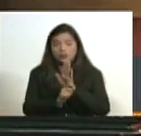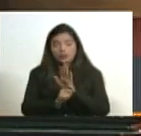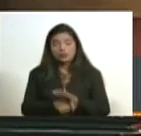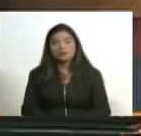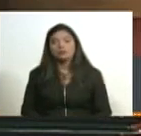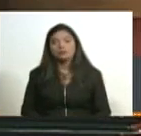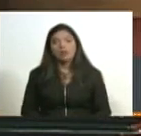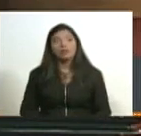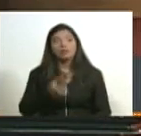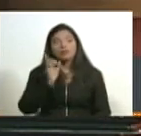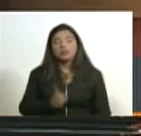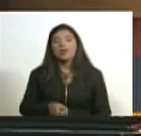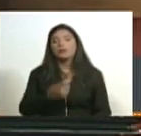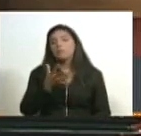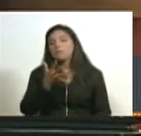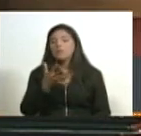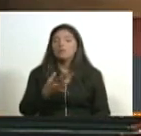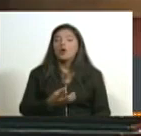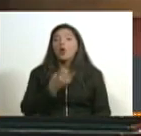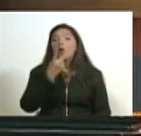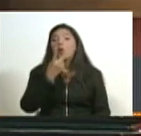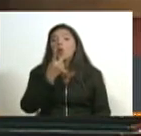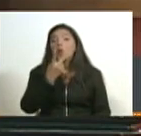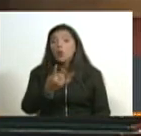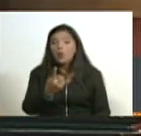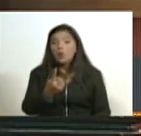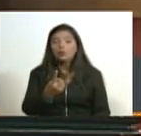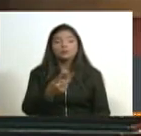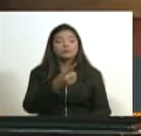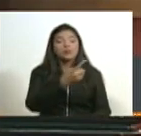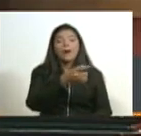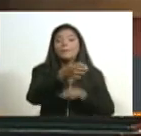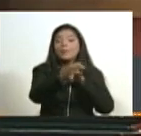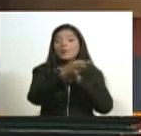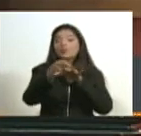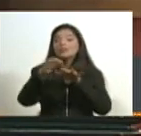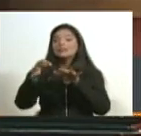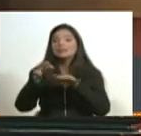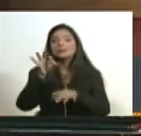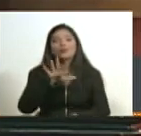va a tener por lo menos un constituyente por cada municipio del país.